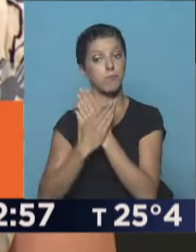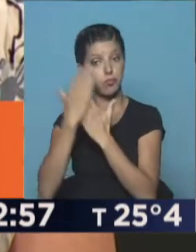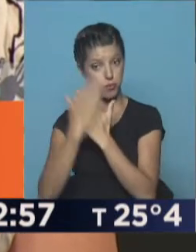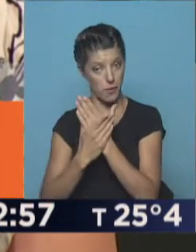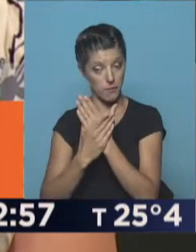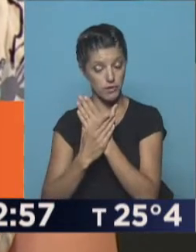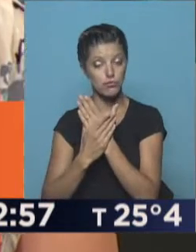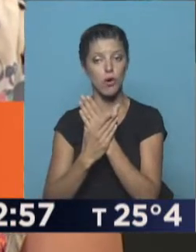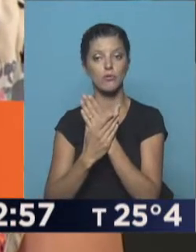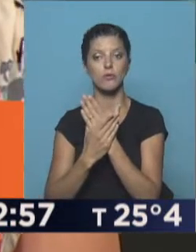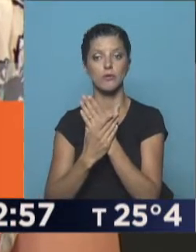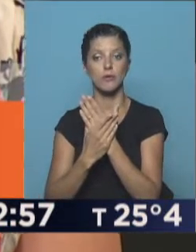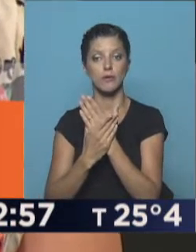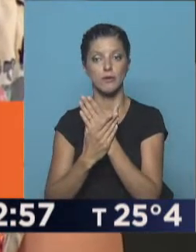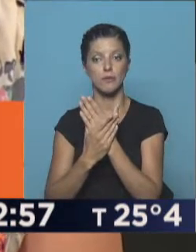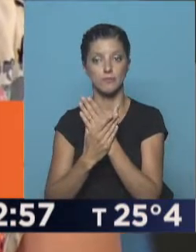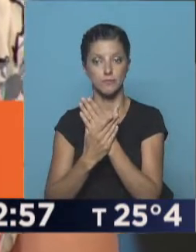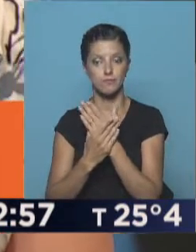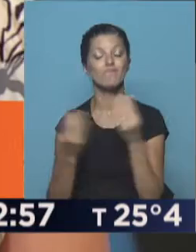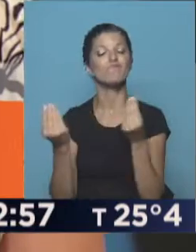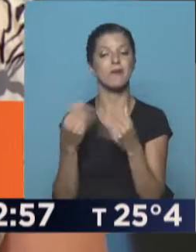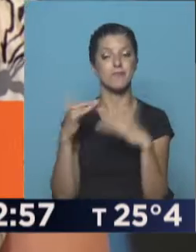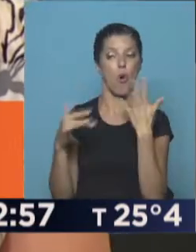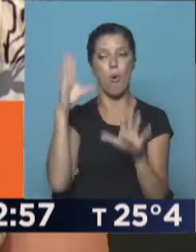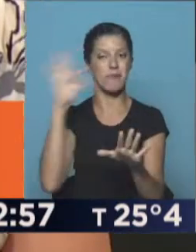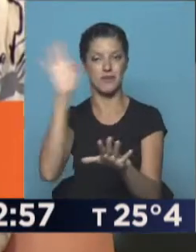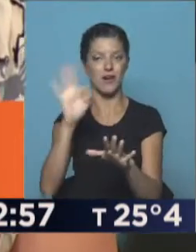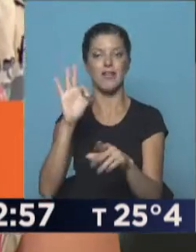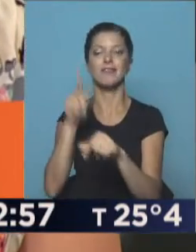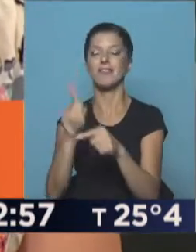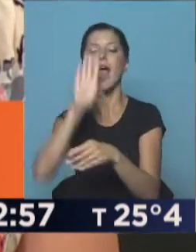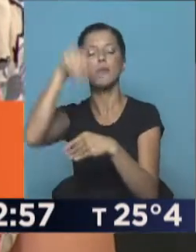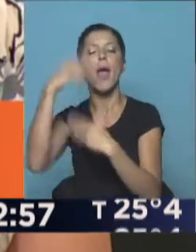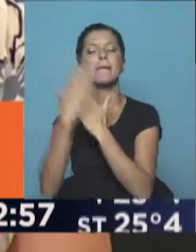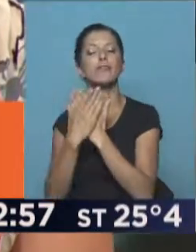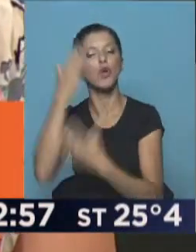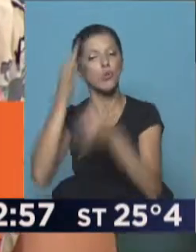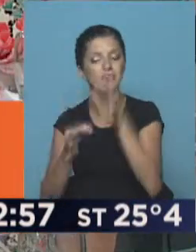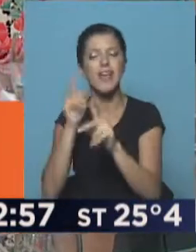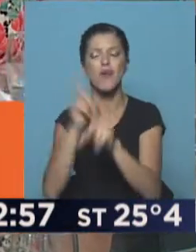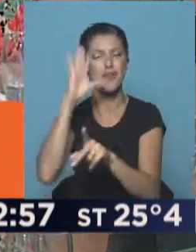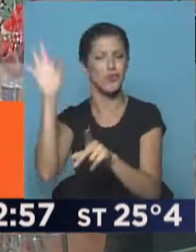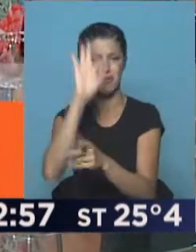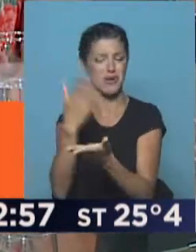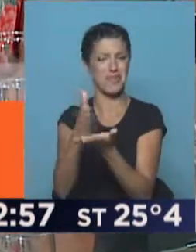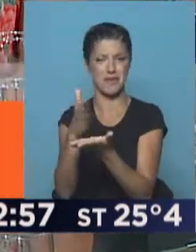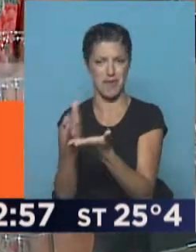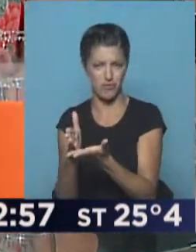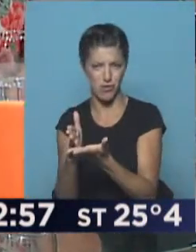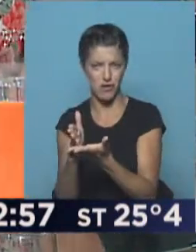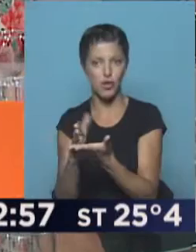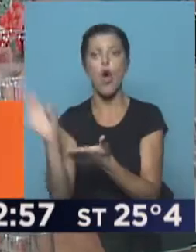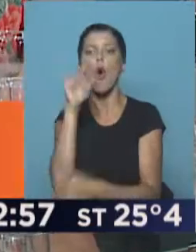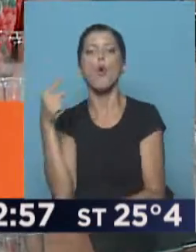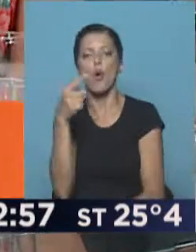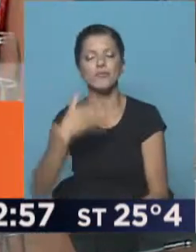con muy controvertidas opiniones raciales, muy controvertidas posiciones contra el